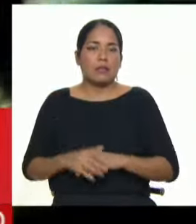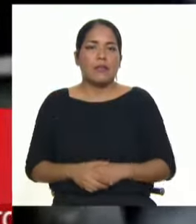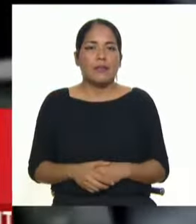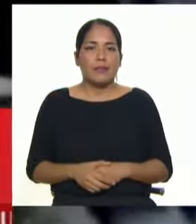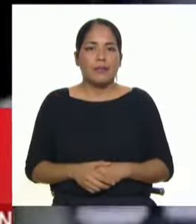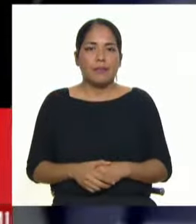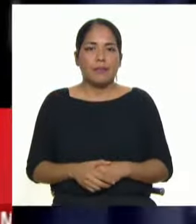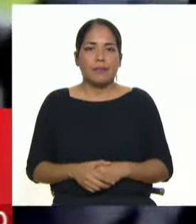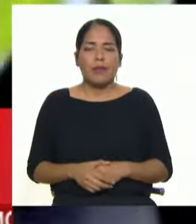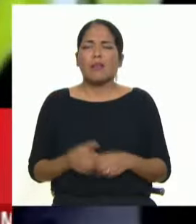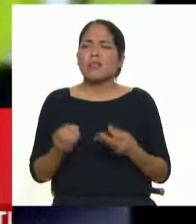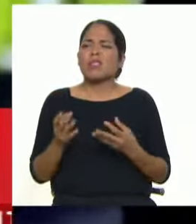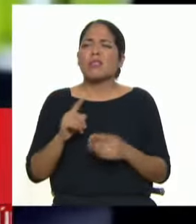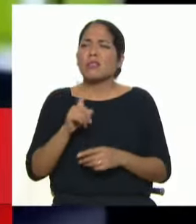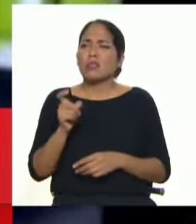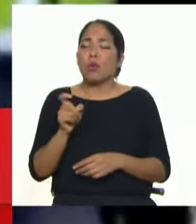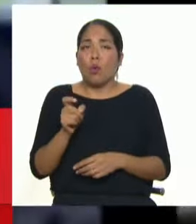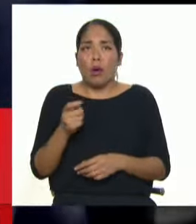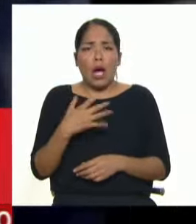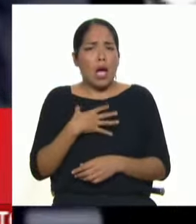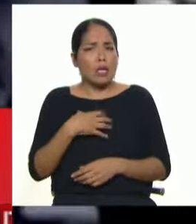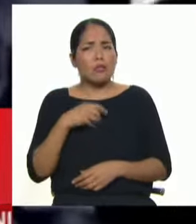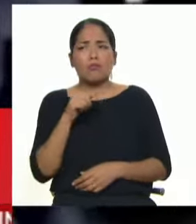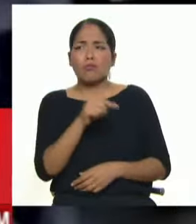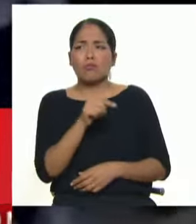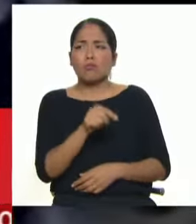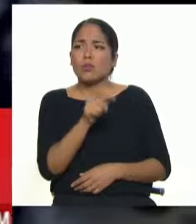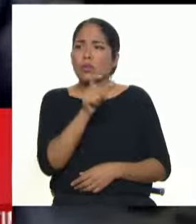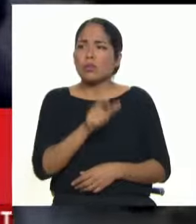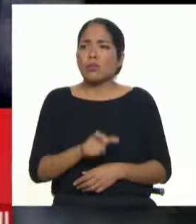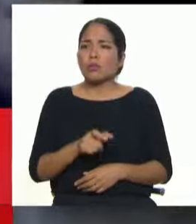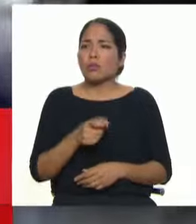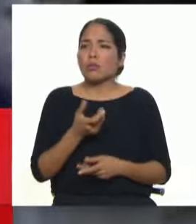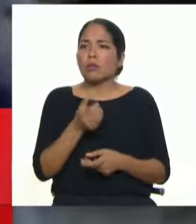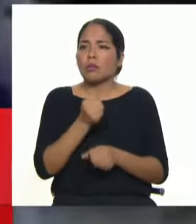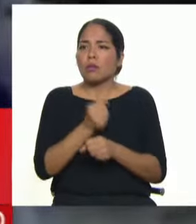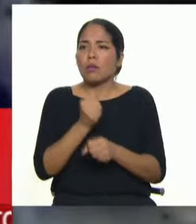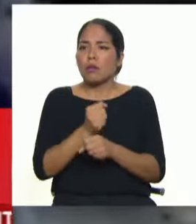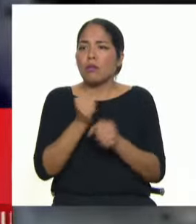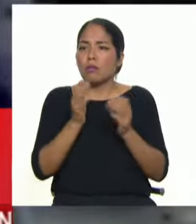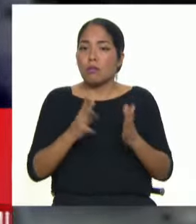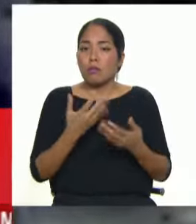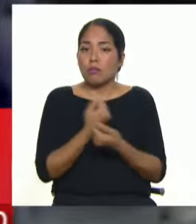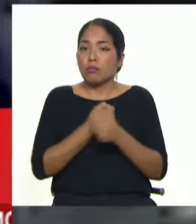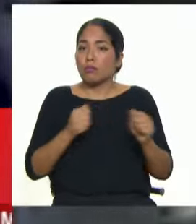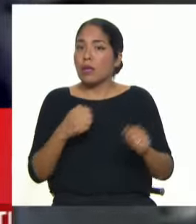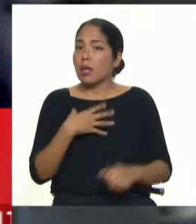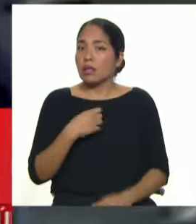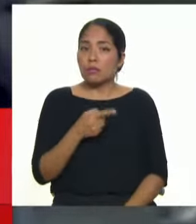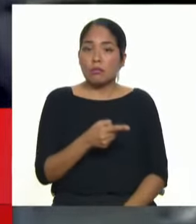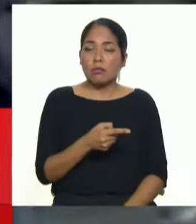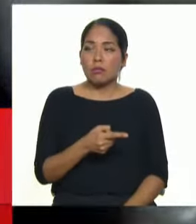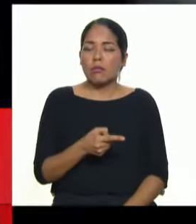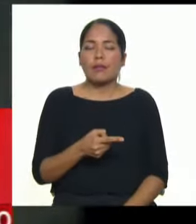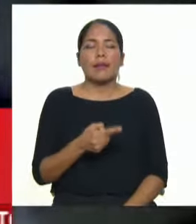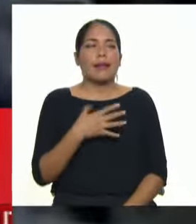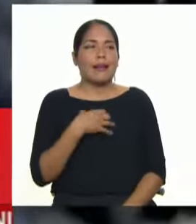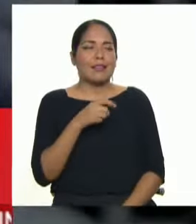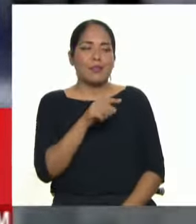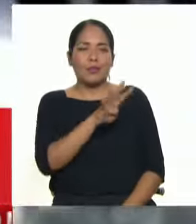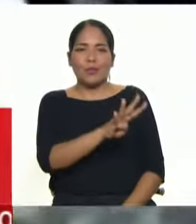Bien, díganos, ¿qué edad tenía o tiene el obrero que ha sido rescatado? Tiene